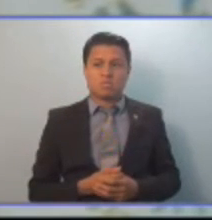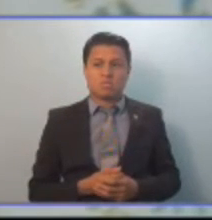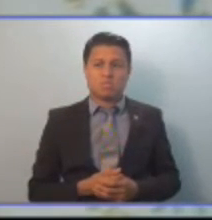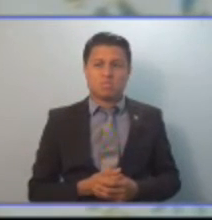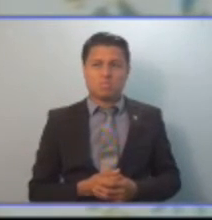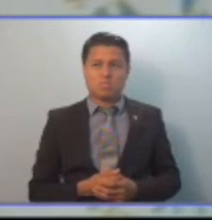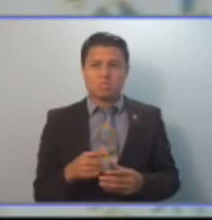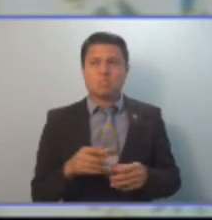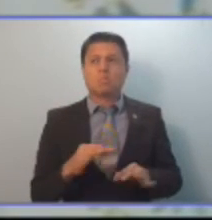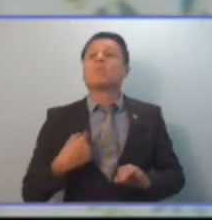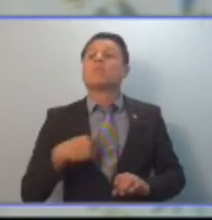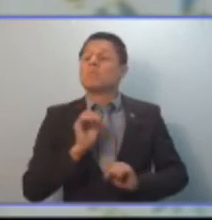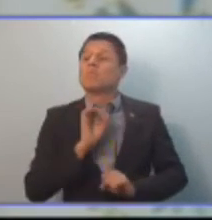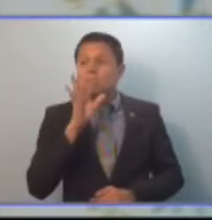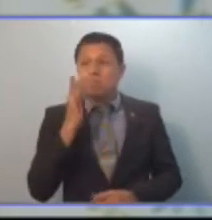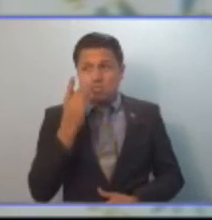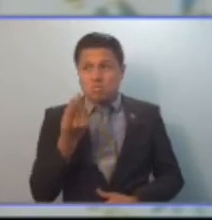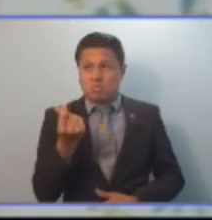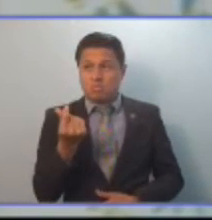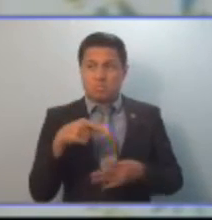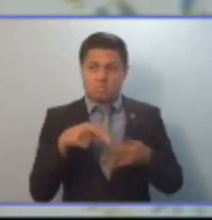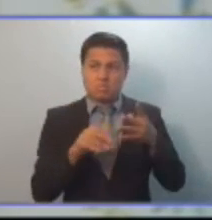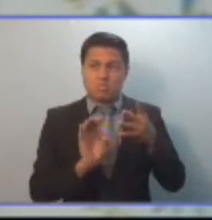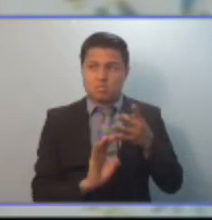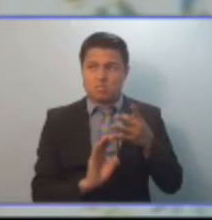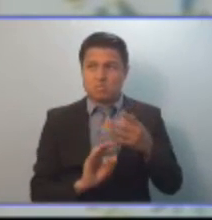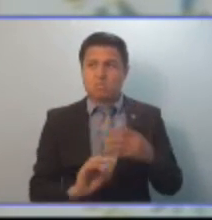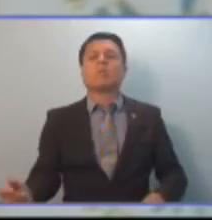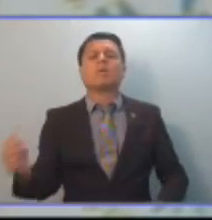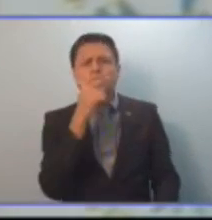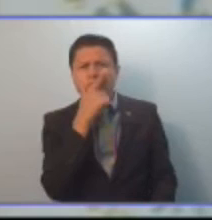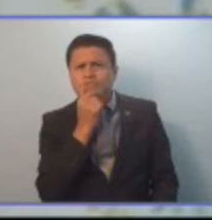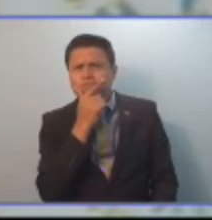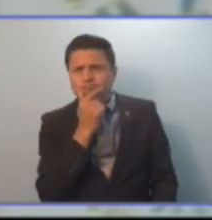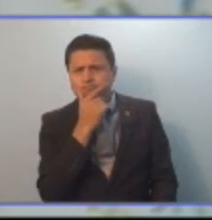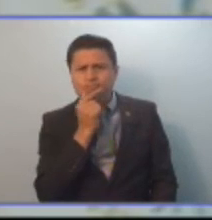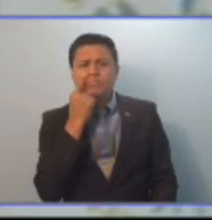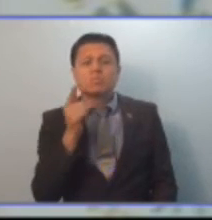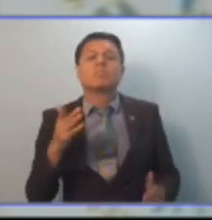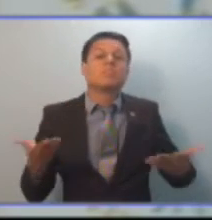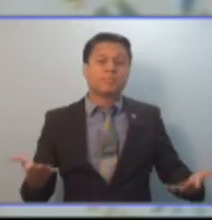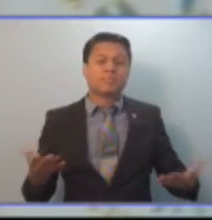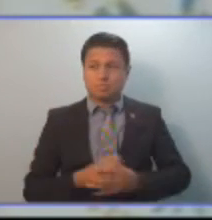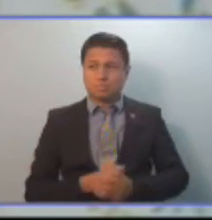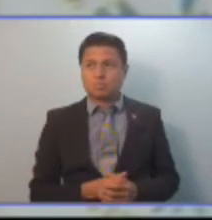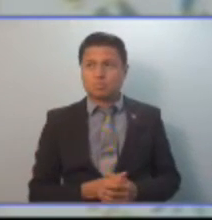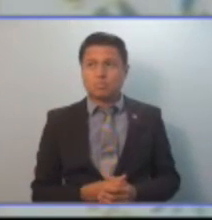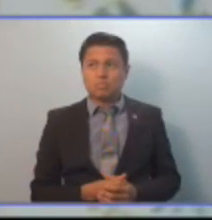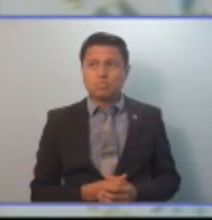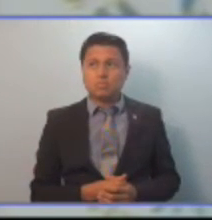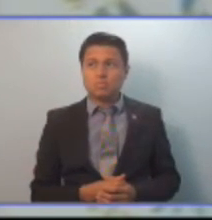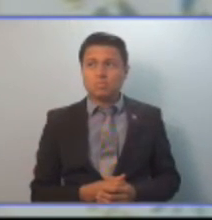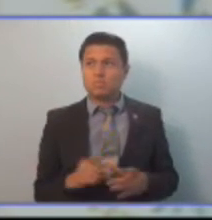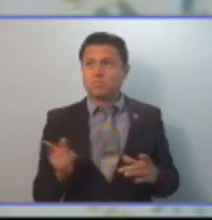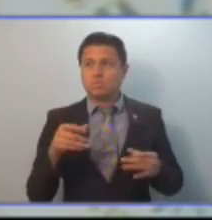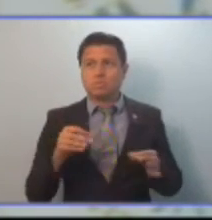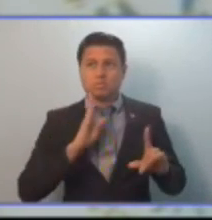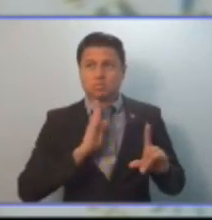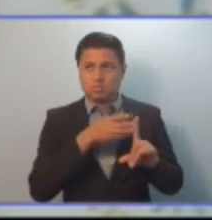Por eso yo decía que el neoconstitucionalismo es bien interesante porque no es